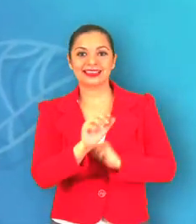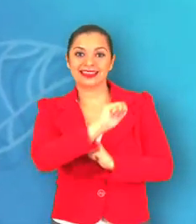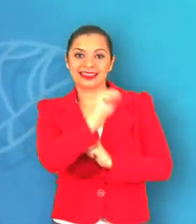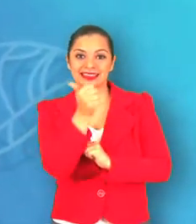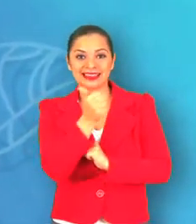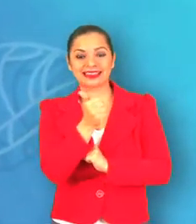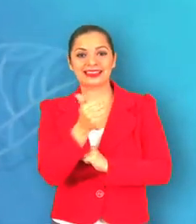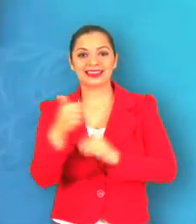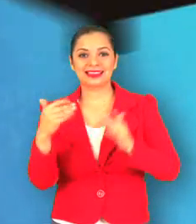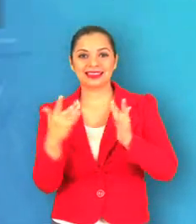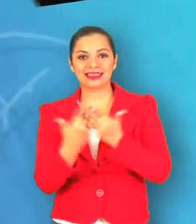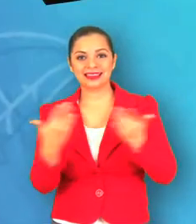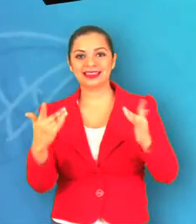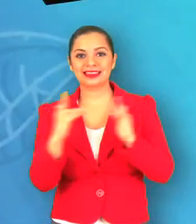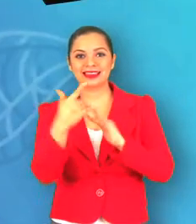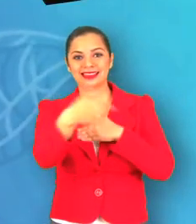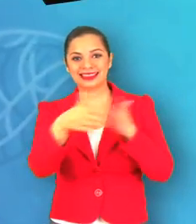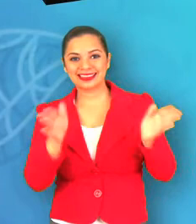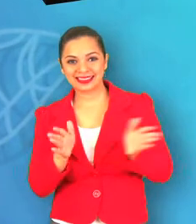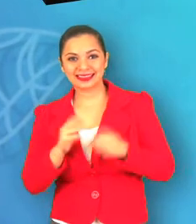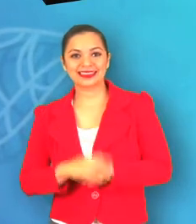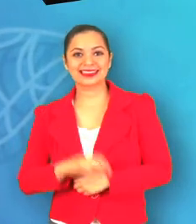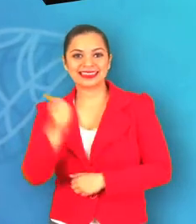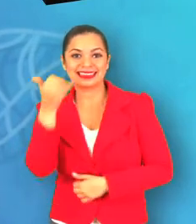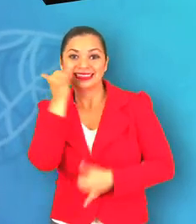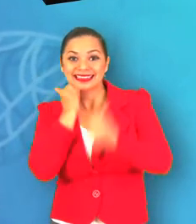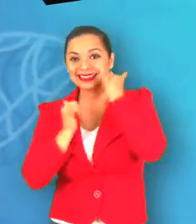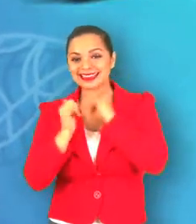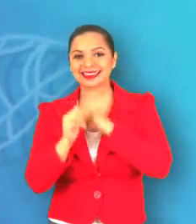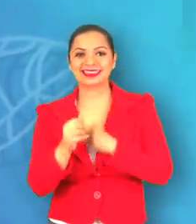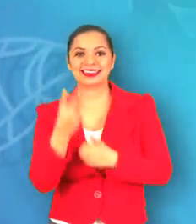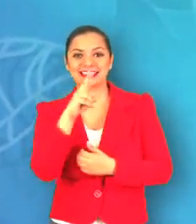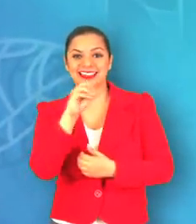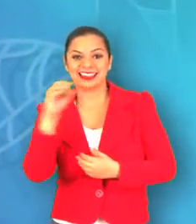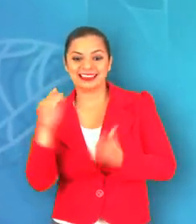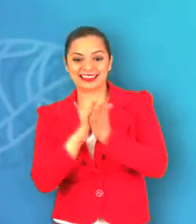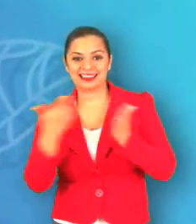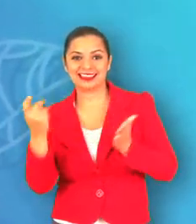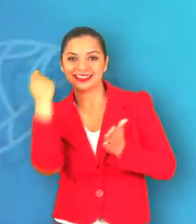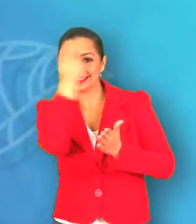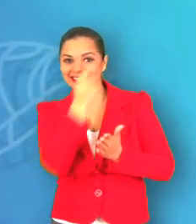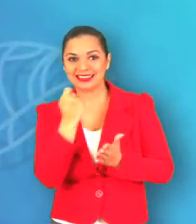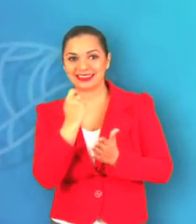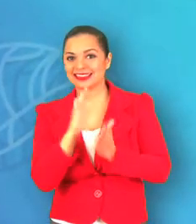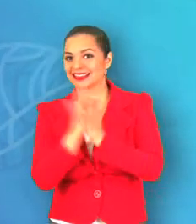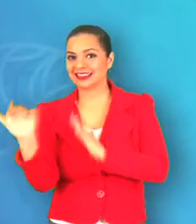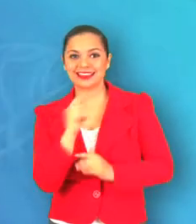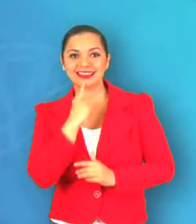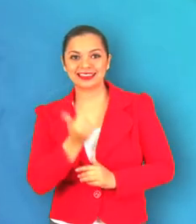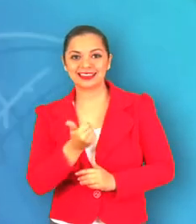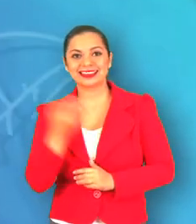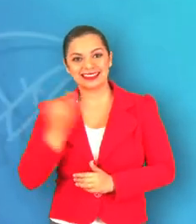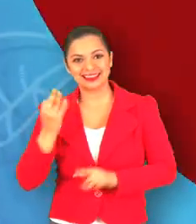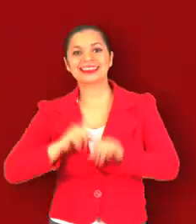compra, participa en el sorteo de 10 juegos de dormitorio, 10 celulares y 200